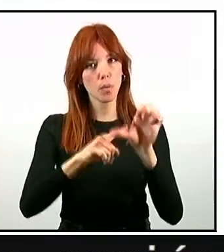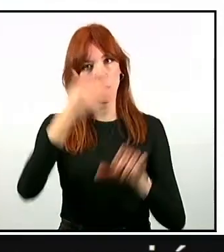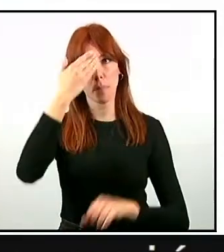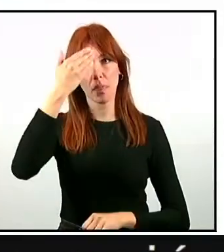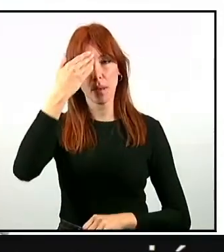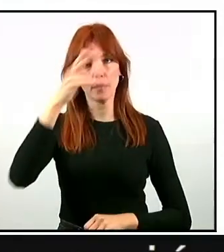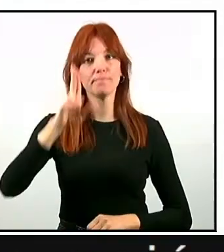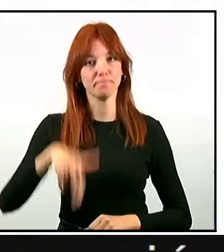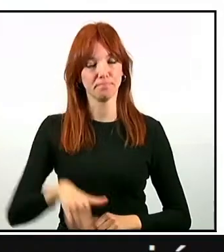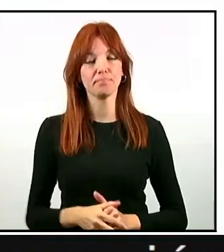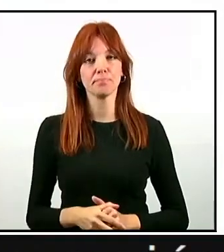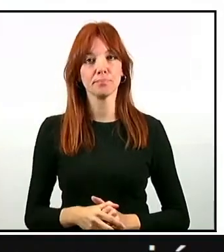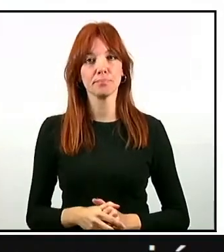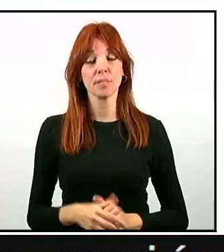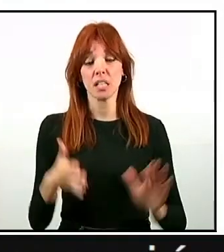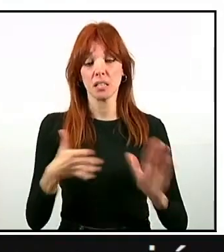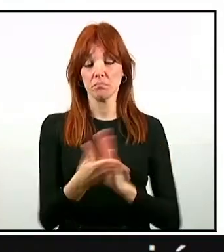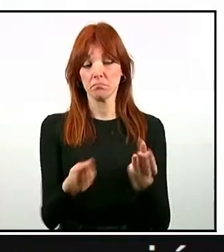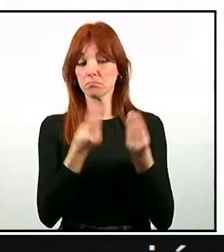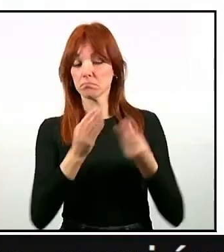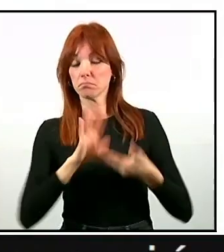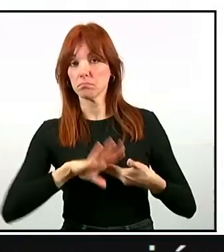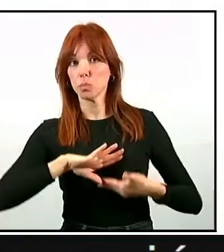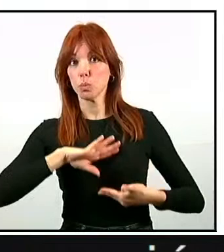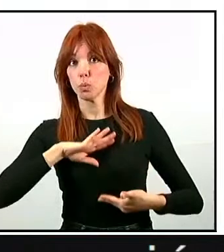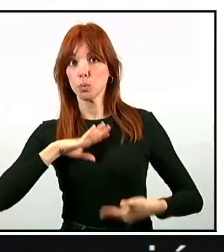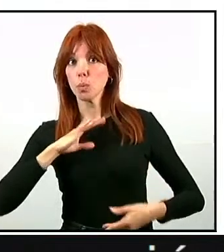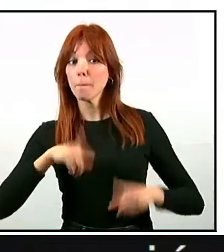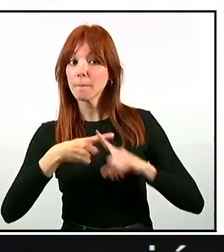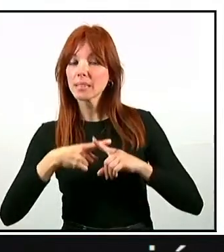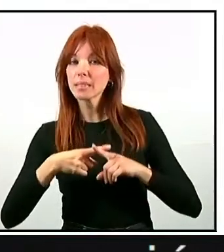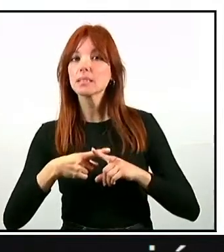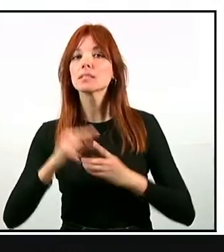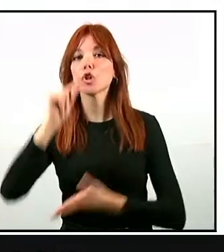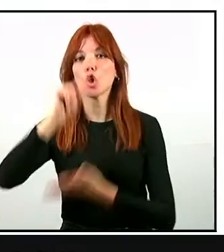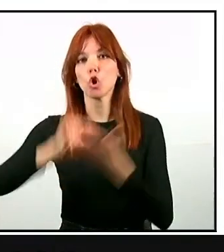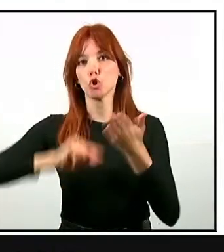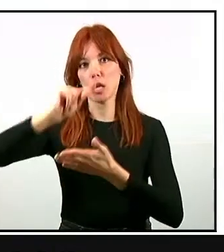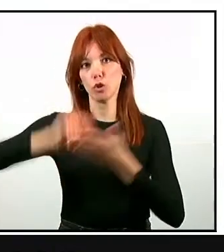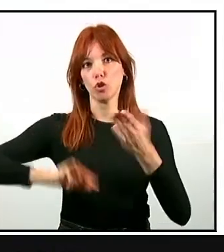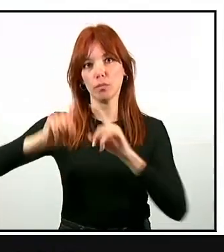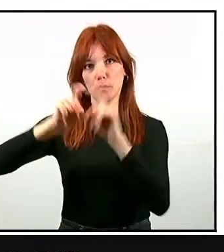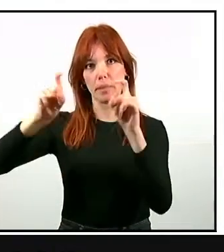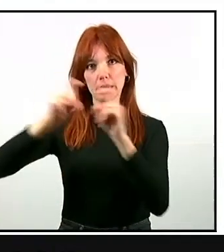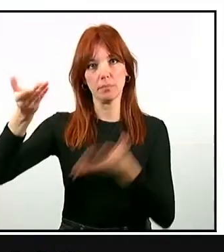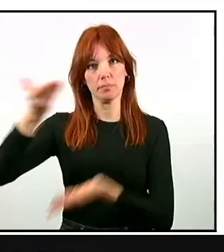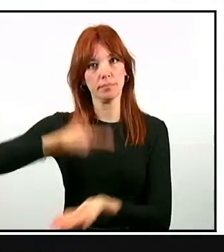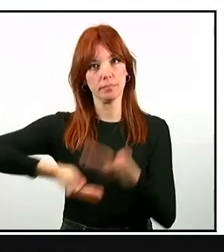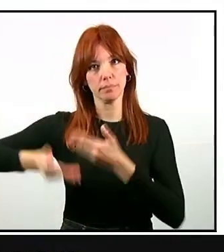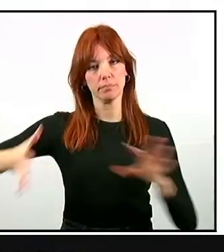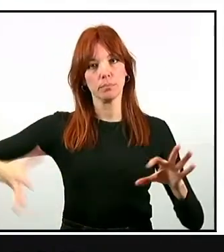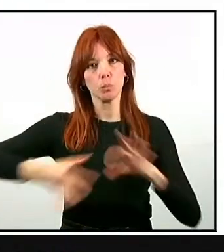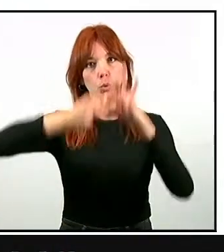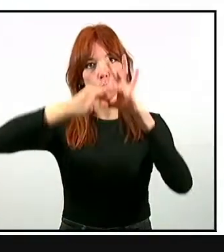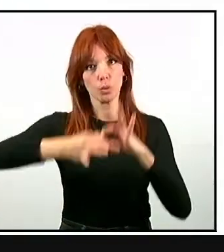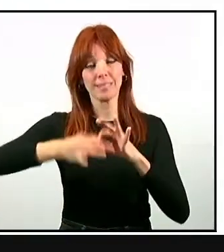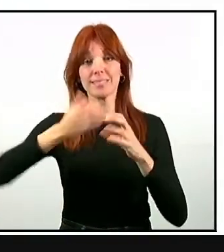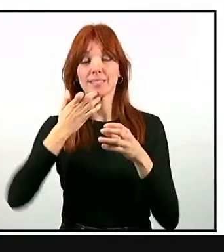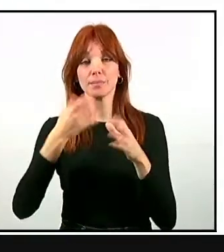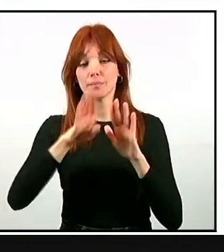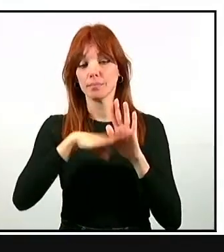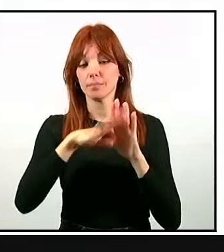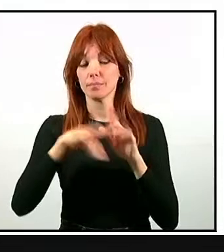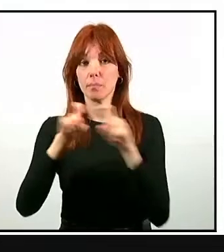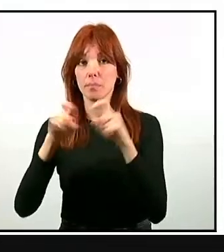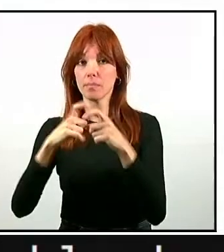decir, poder formarse con contrato con aquellas entidades colaboradoras que participen en este programa.